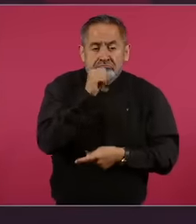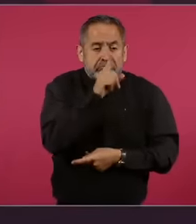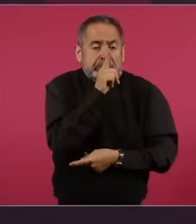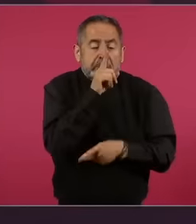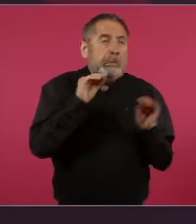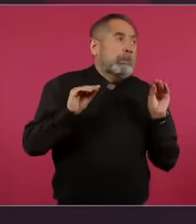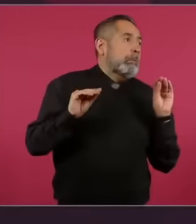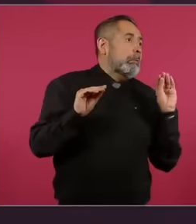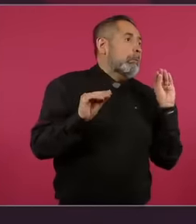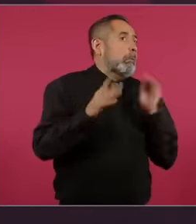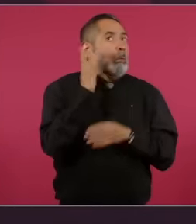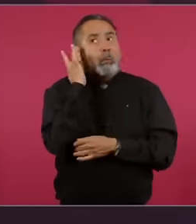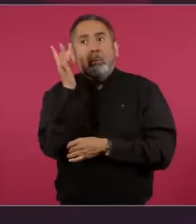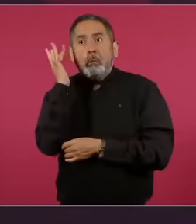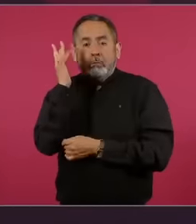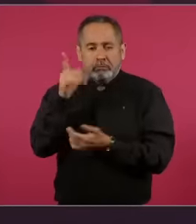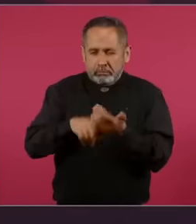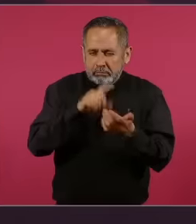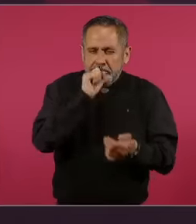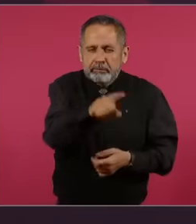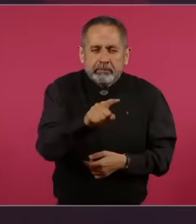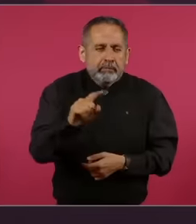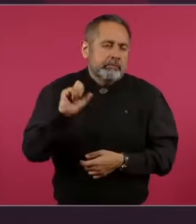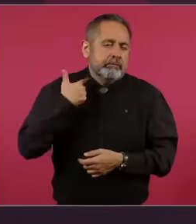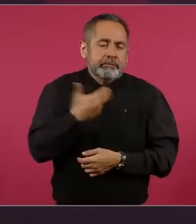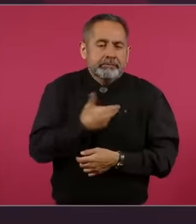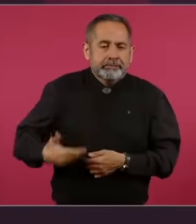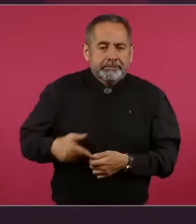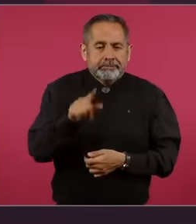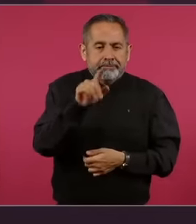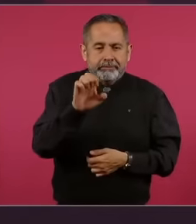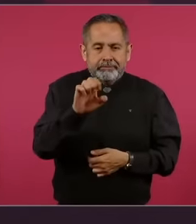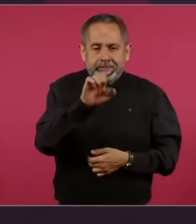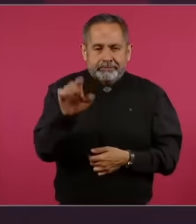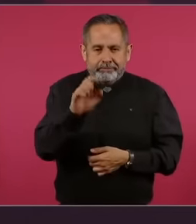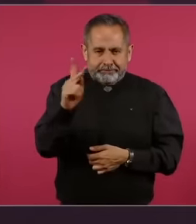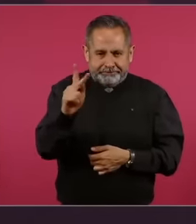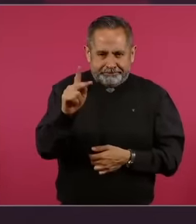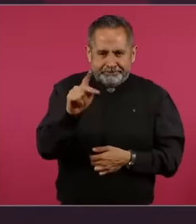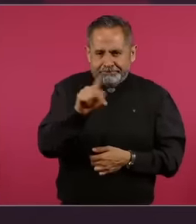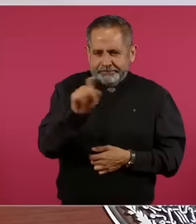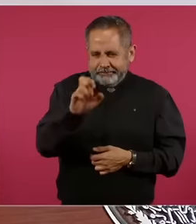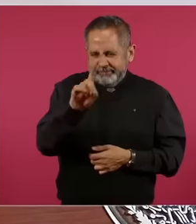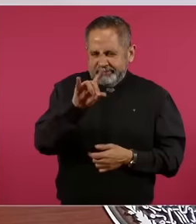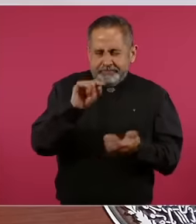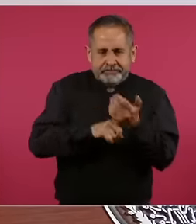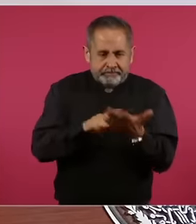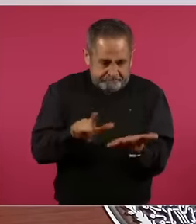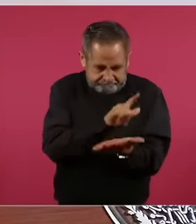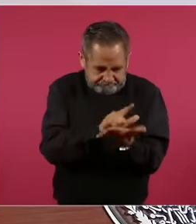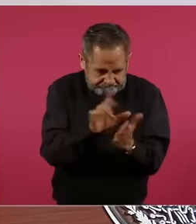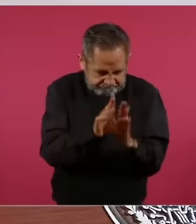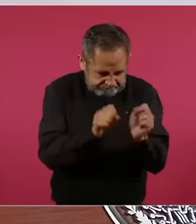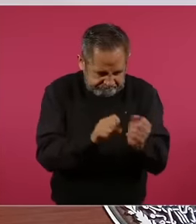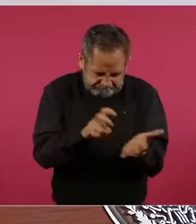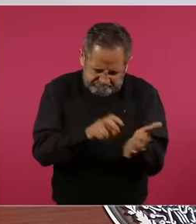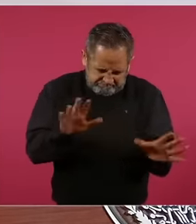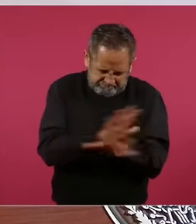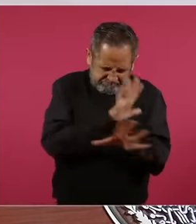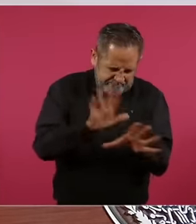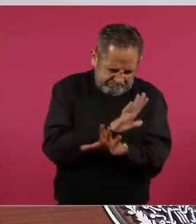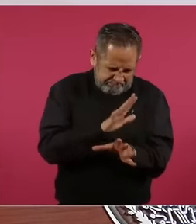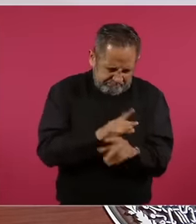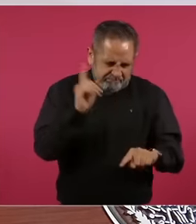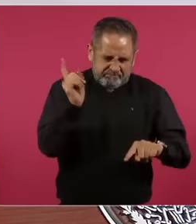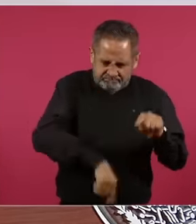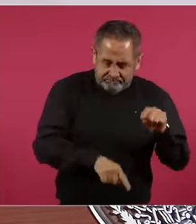cuando Zedillo reformó la ley, la Constitución, para que los